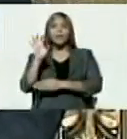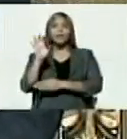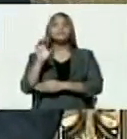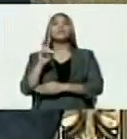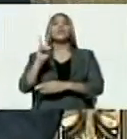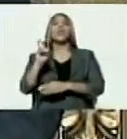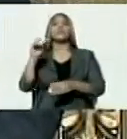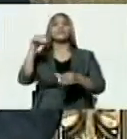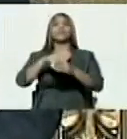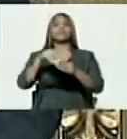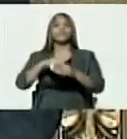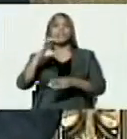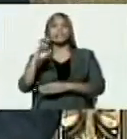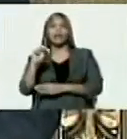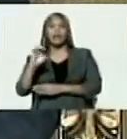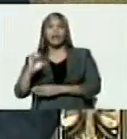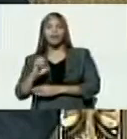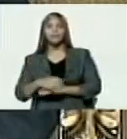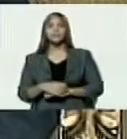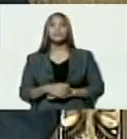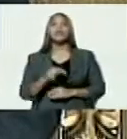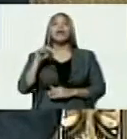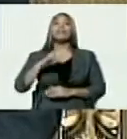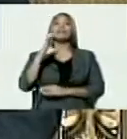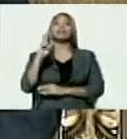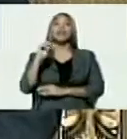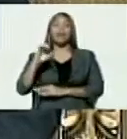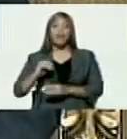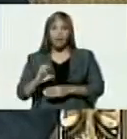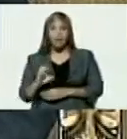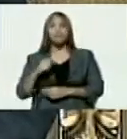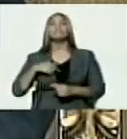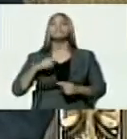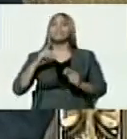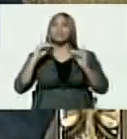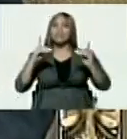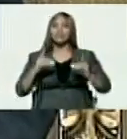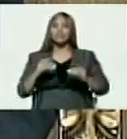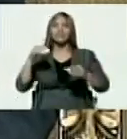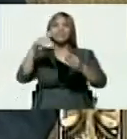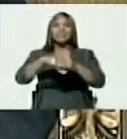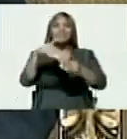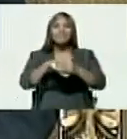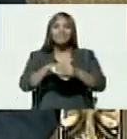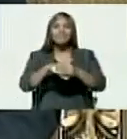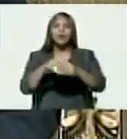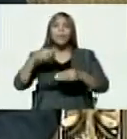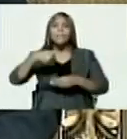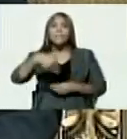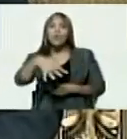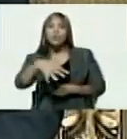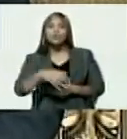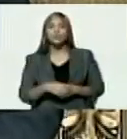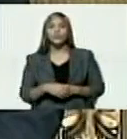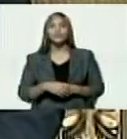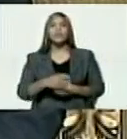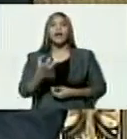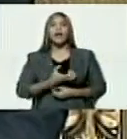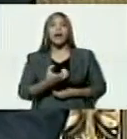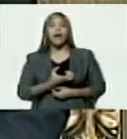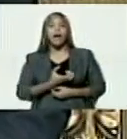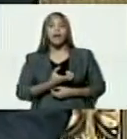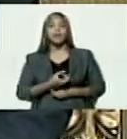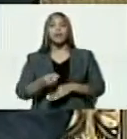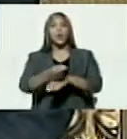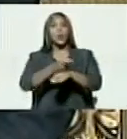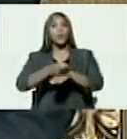Un CNE que tendrá que llevar adelante las elecciones de alcaldes, de gobernadores, de diputados